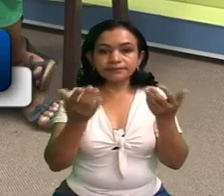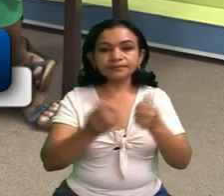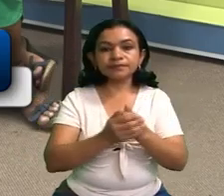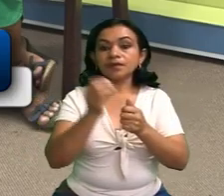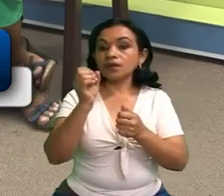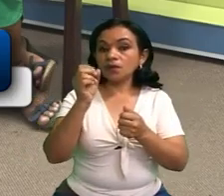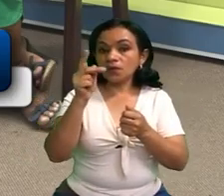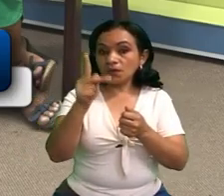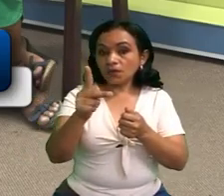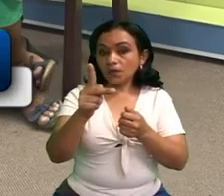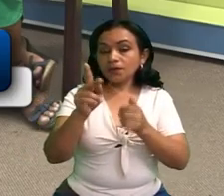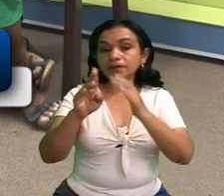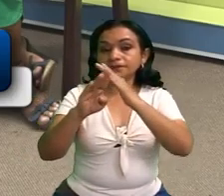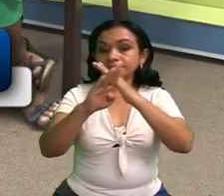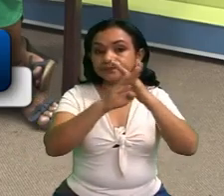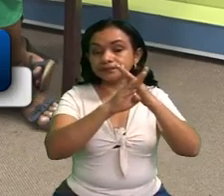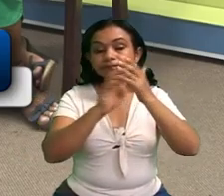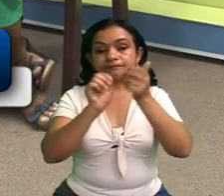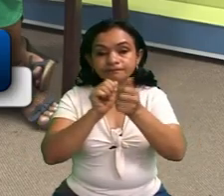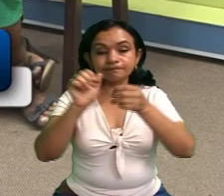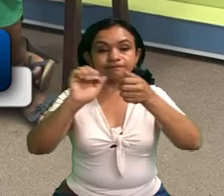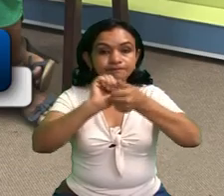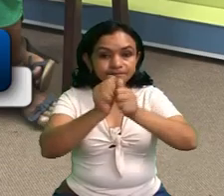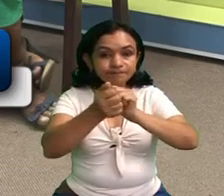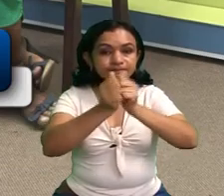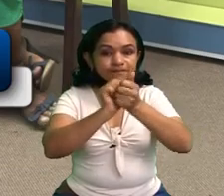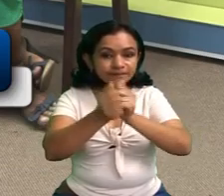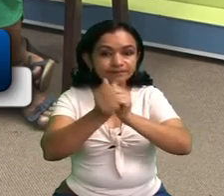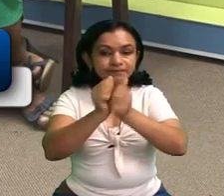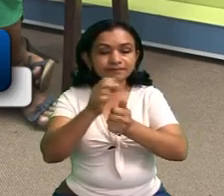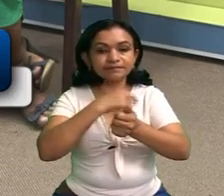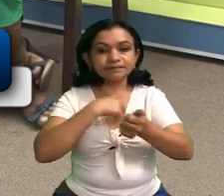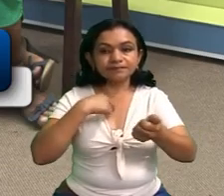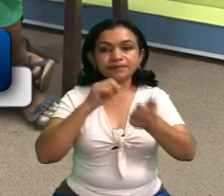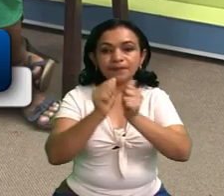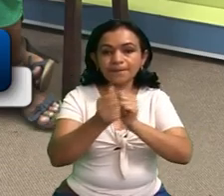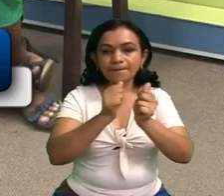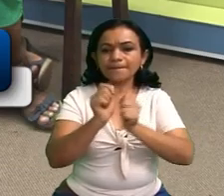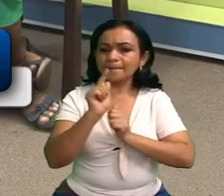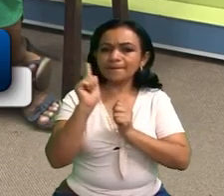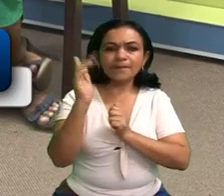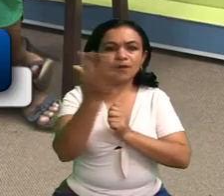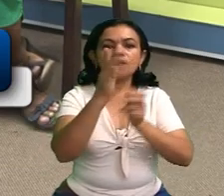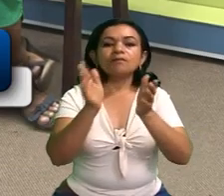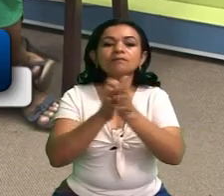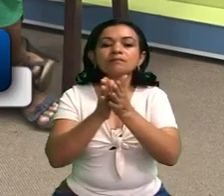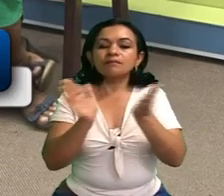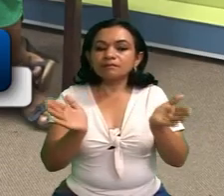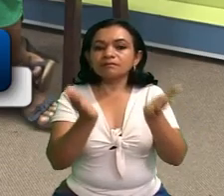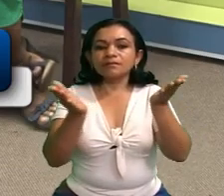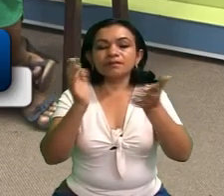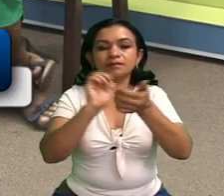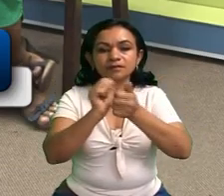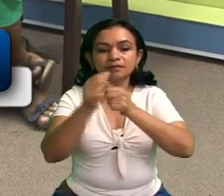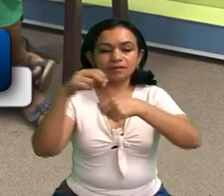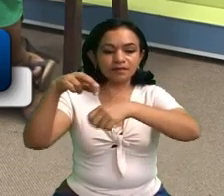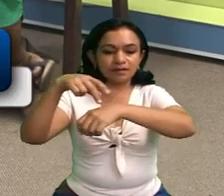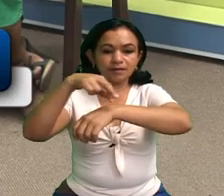para prevenir es importante el ejercicio, ¿verdad? Ya creo que es un tema trillado, todo el mundo hacer ejercicio, pero hacer ejercicio, caminatas